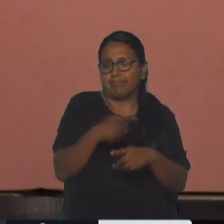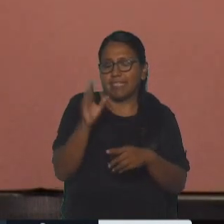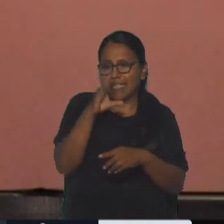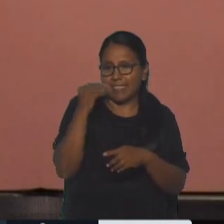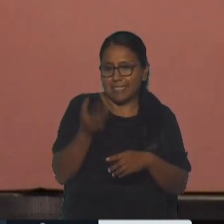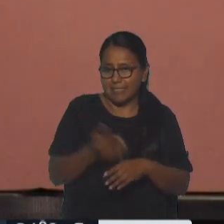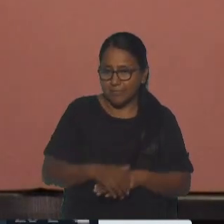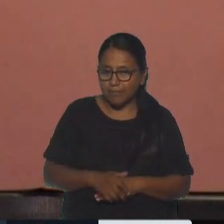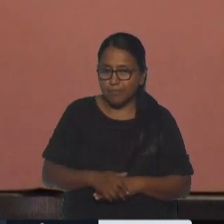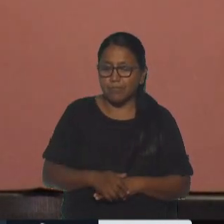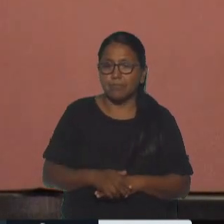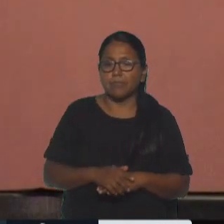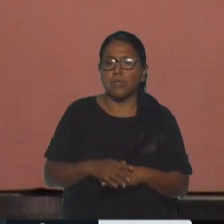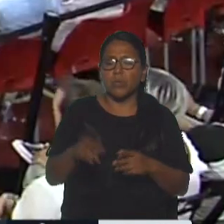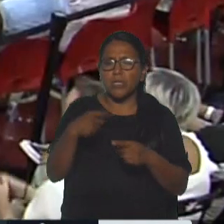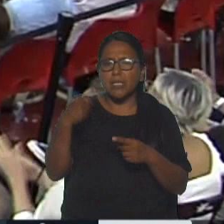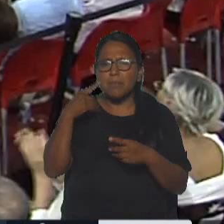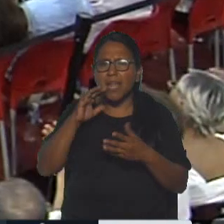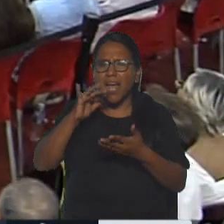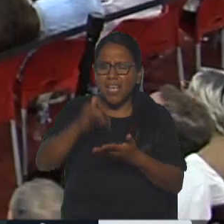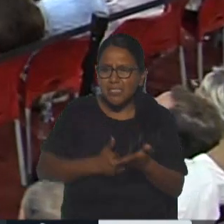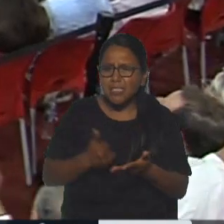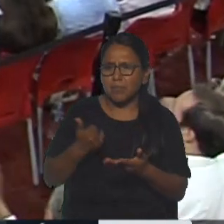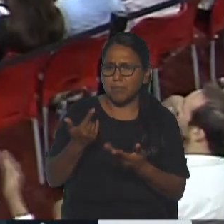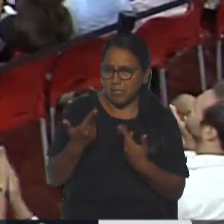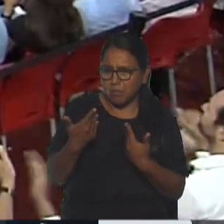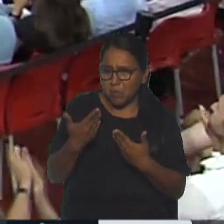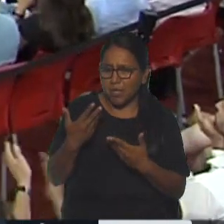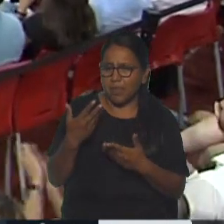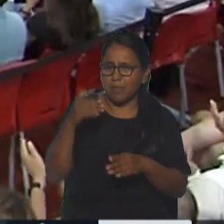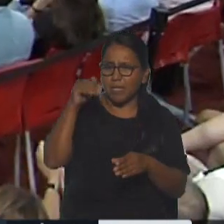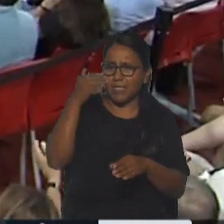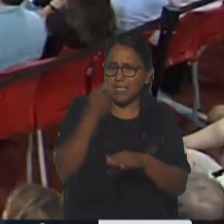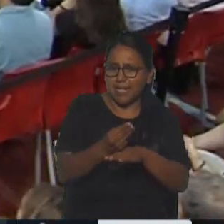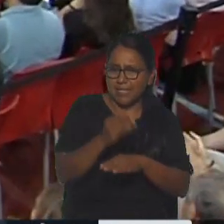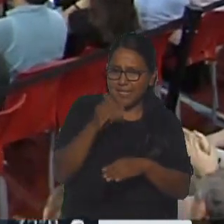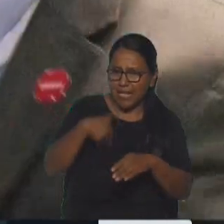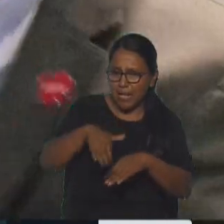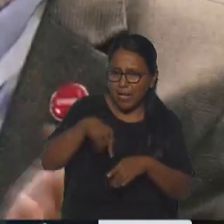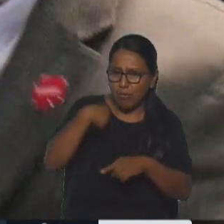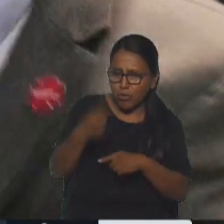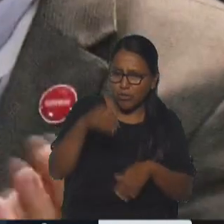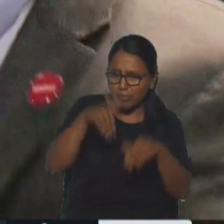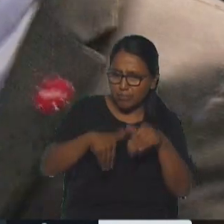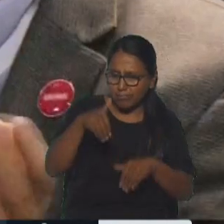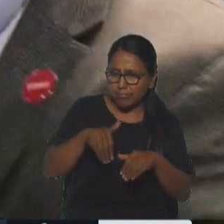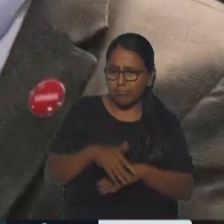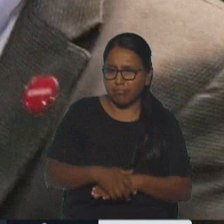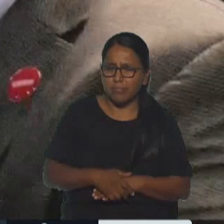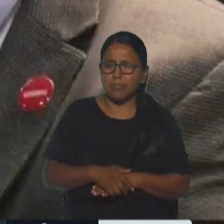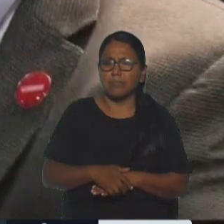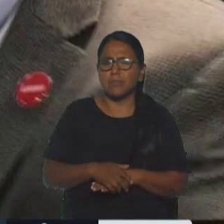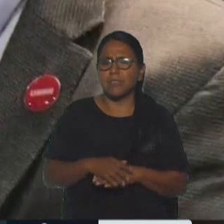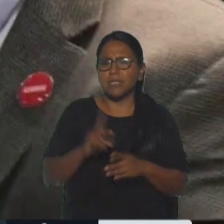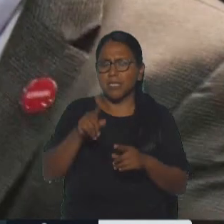ve la posibilidad que Cristina finalmente acepte ser candidata en las próximas elecciones? Para que nos dejen crecer. El Frente de Todos. Para que nos dejen crecer. ¿Tiene